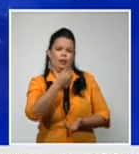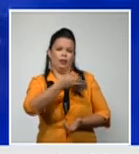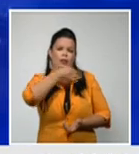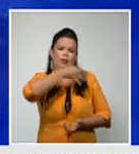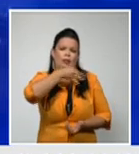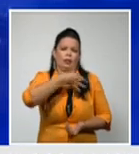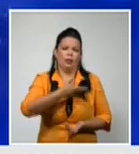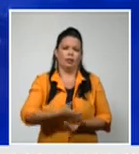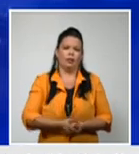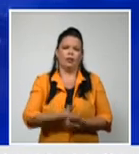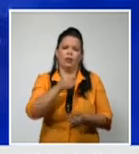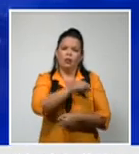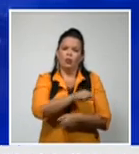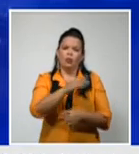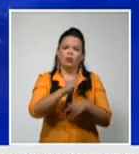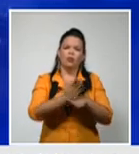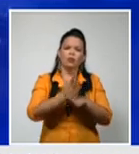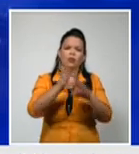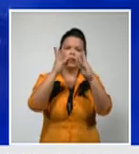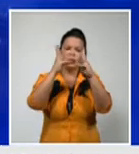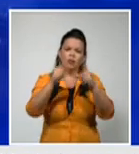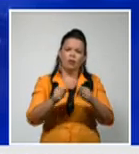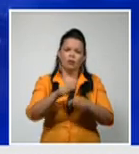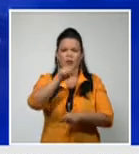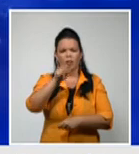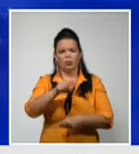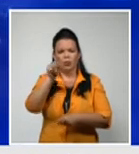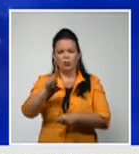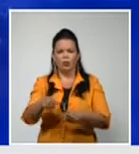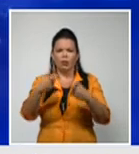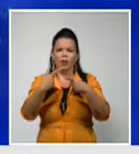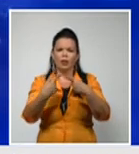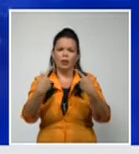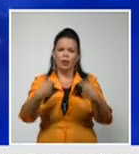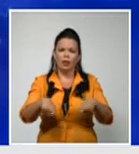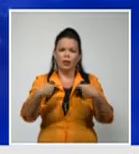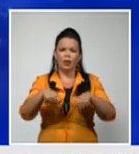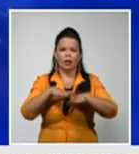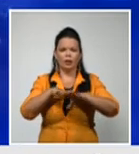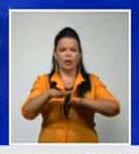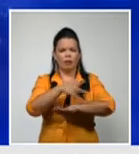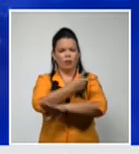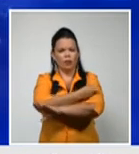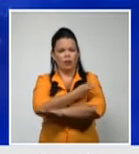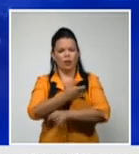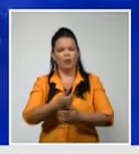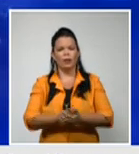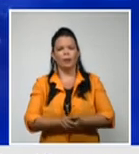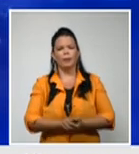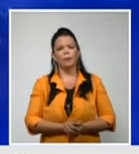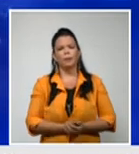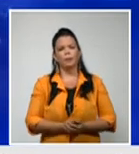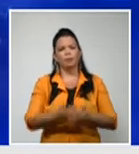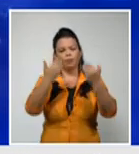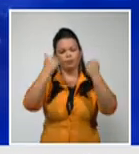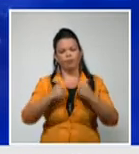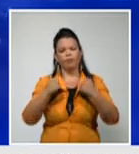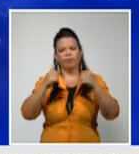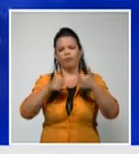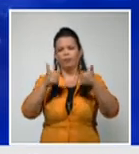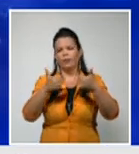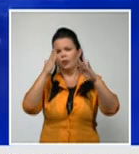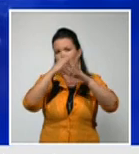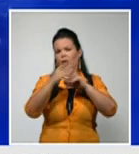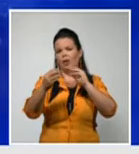una cantidad de personas que tienen que estar inmunizadas y que se plantea que en el caso de